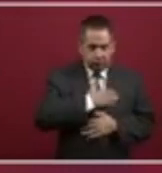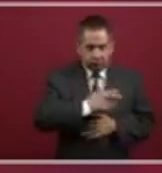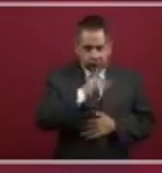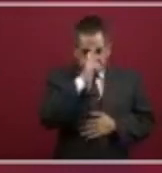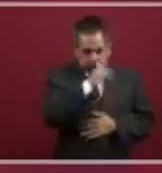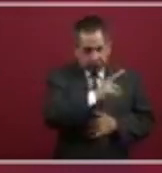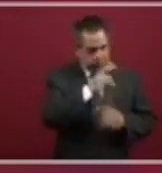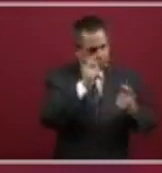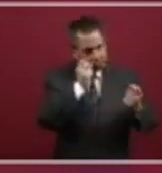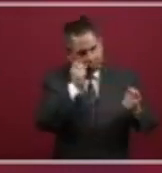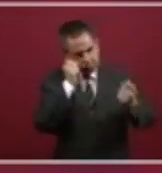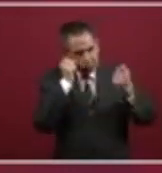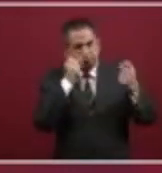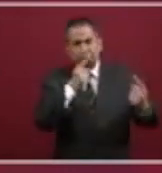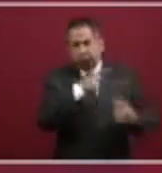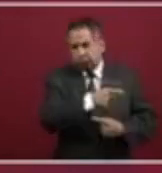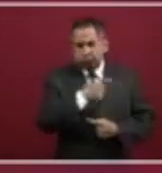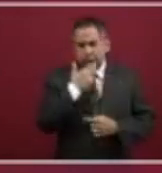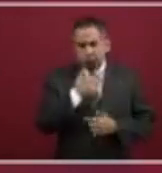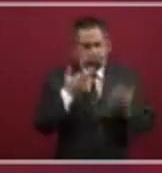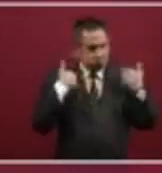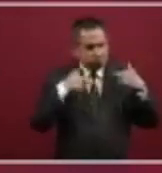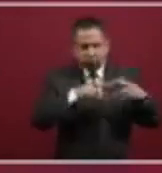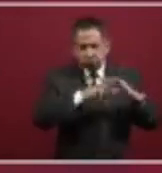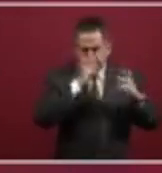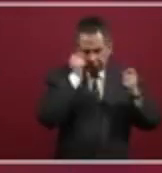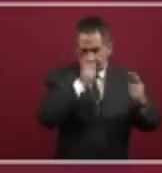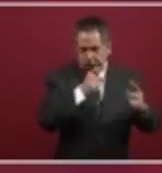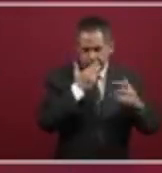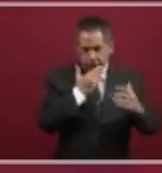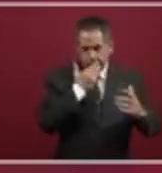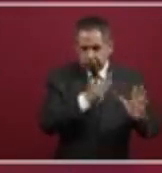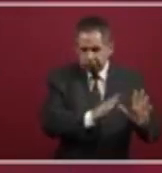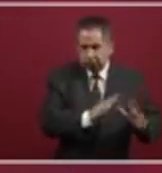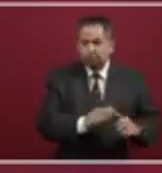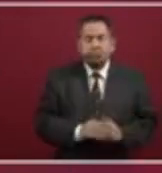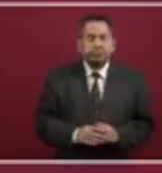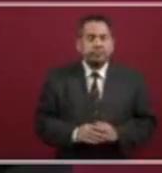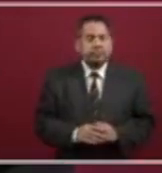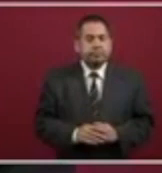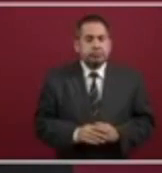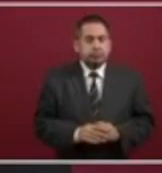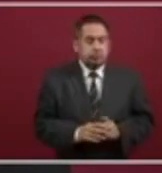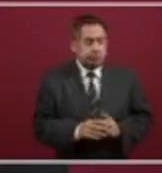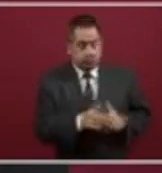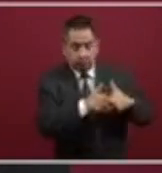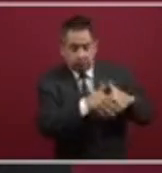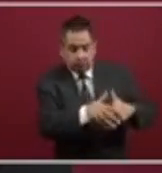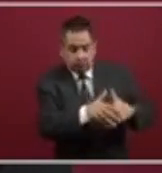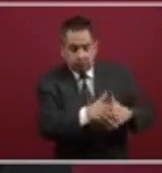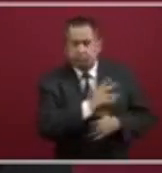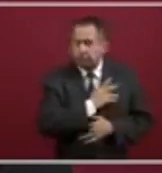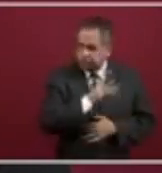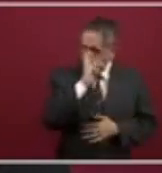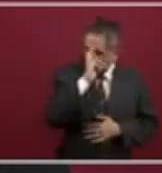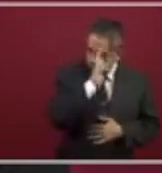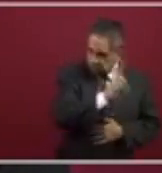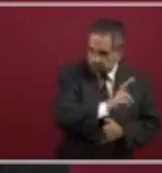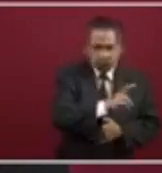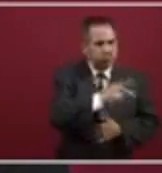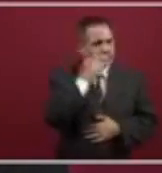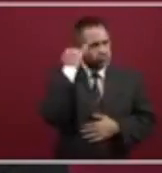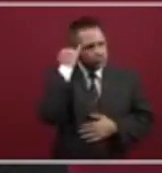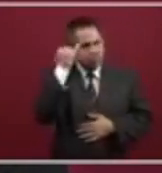nuestra admiración, los maestros, y respetamos a todas las